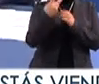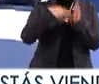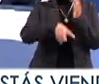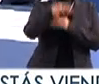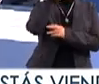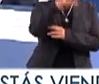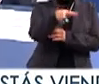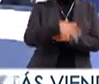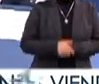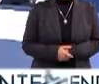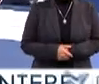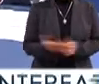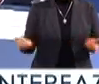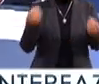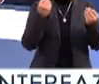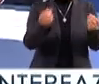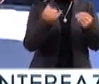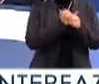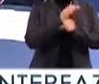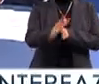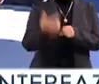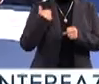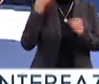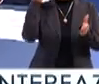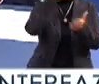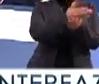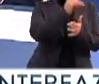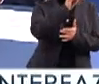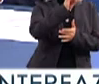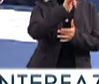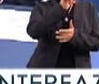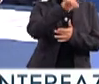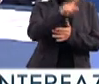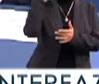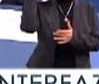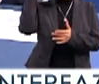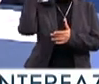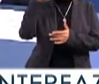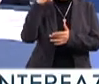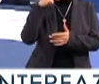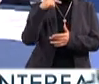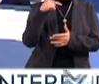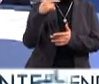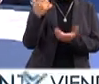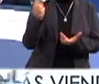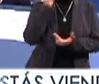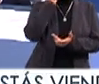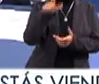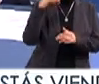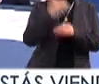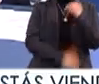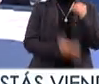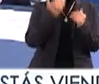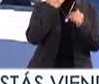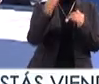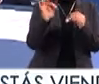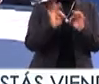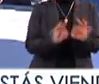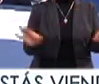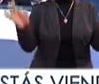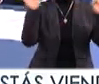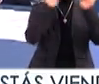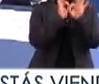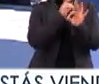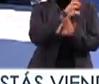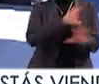2018, con muchísima información. Estuvimos en la Feria Internacional del Libro de Guadalajara, que bueno, cerró con un broche de